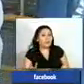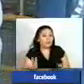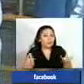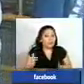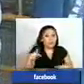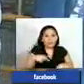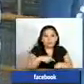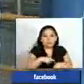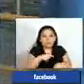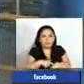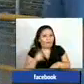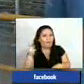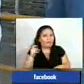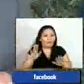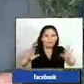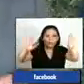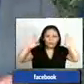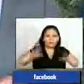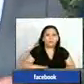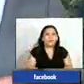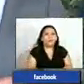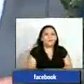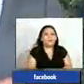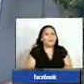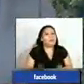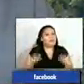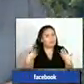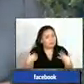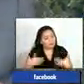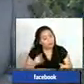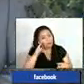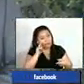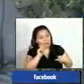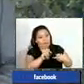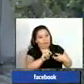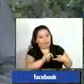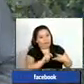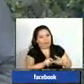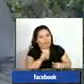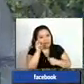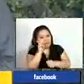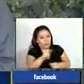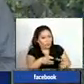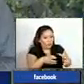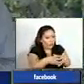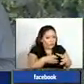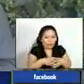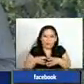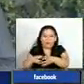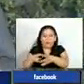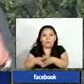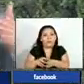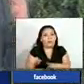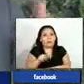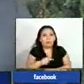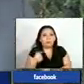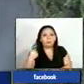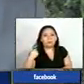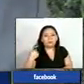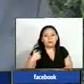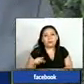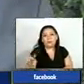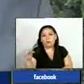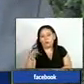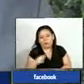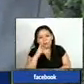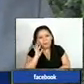momento no se han impuesto sanciones. Han habido denuncias muy puntuales de un pequeño grupo de estas empresas que han estado incumpliendo y en